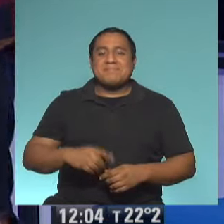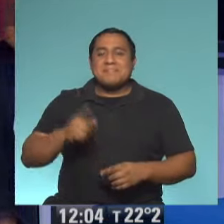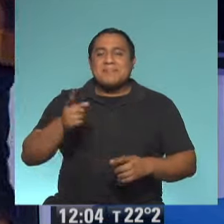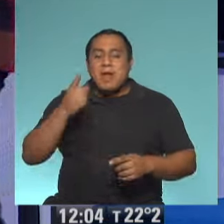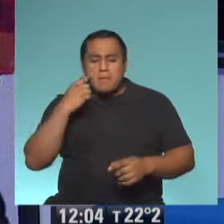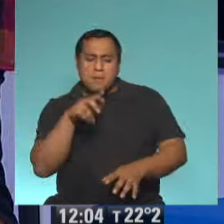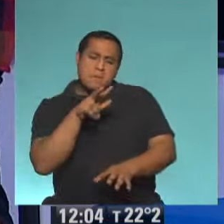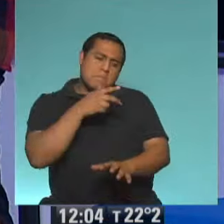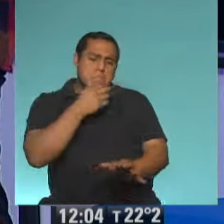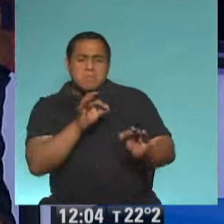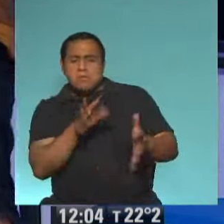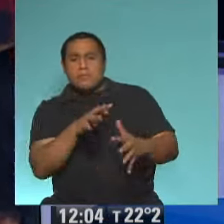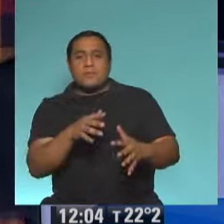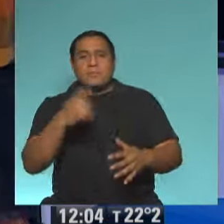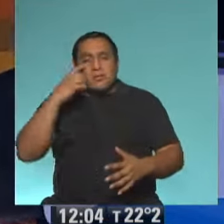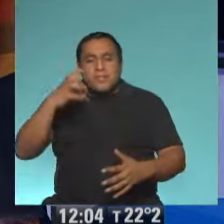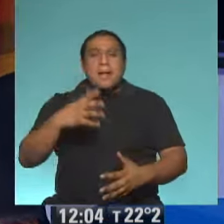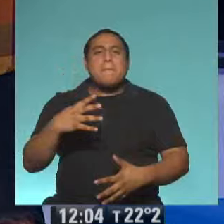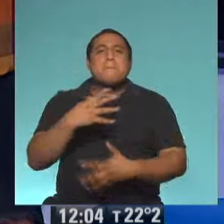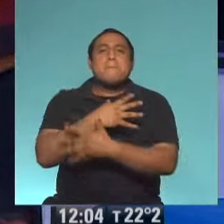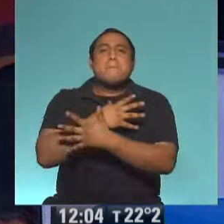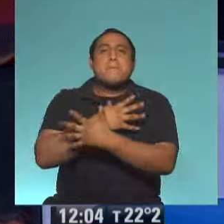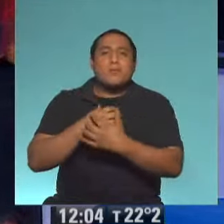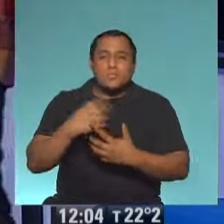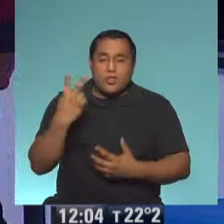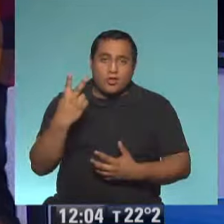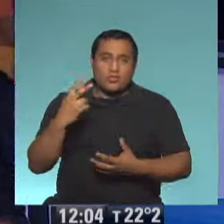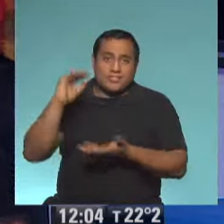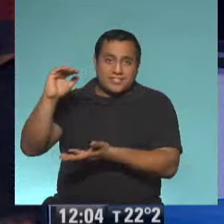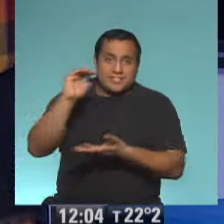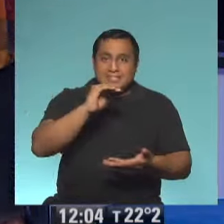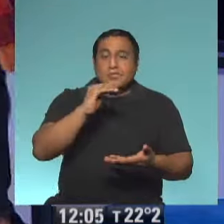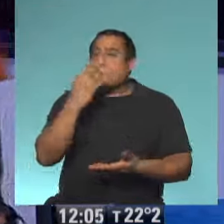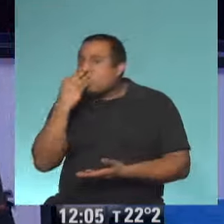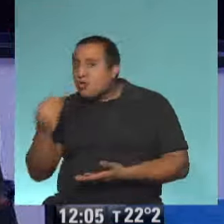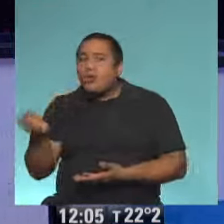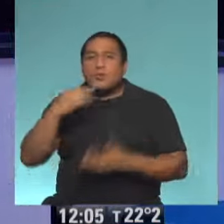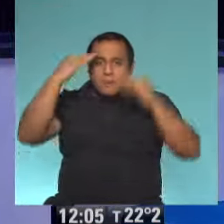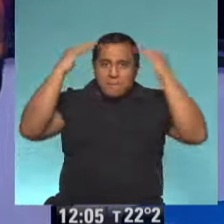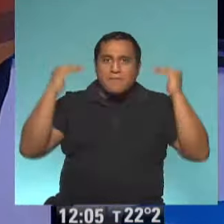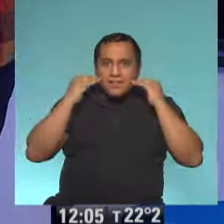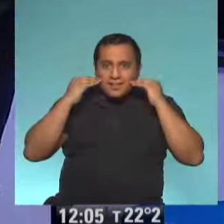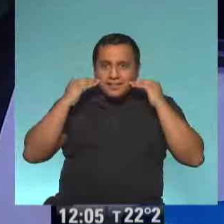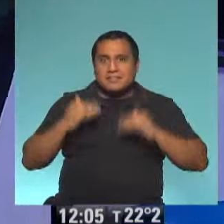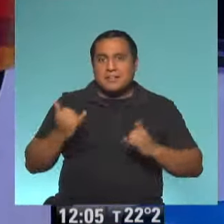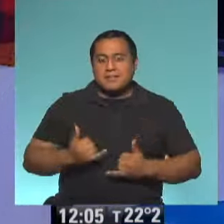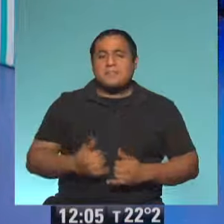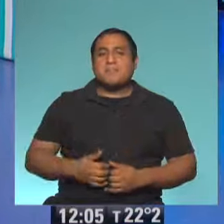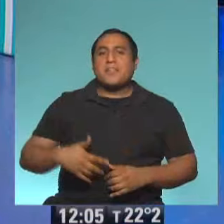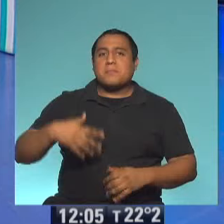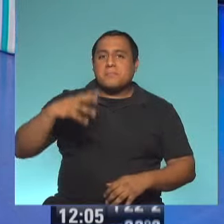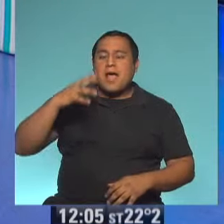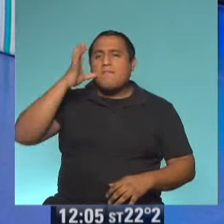decía. Claro. Que vos tenías dos peluches, tenías un zorro y una pequeña Mafalda, mirá cómo me acuerdo. ¿Te acordás? Muy bueno eso. A ver, ¿qué más hicimos? ¿Qué